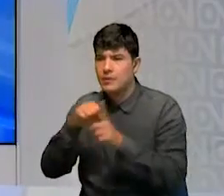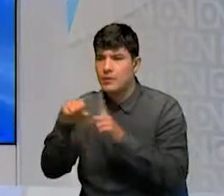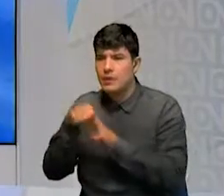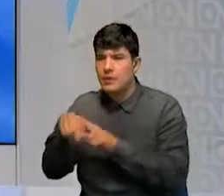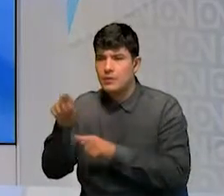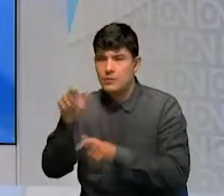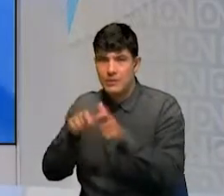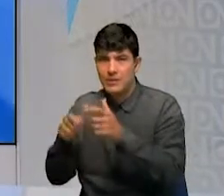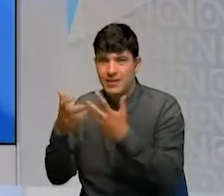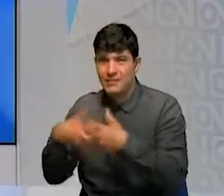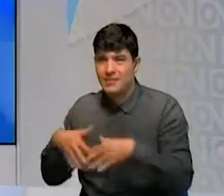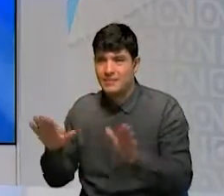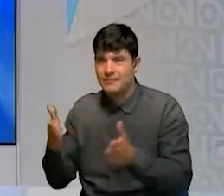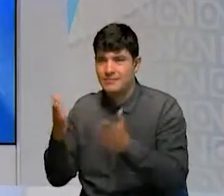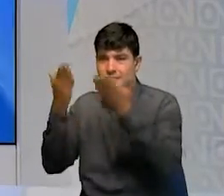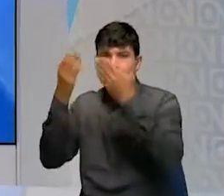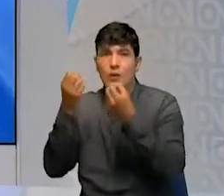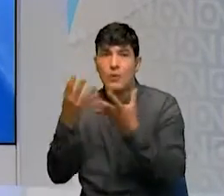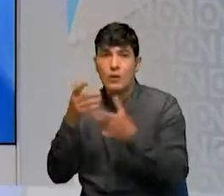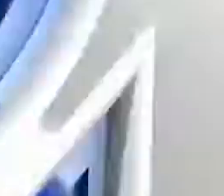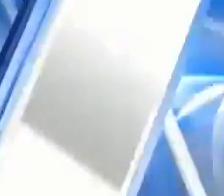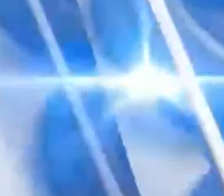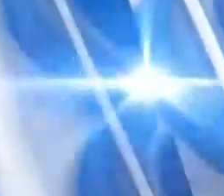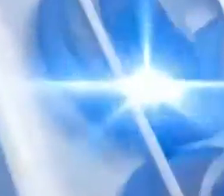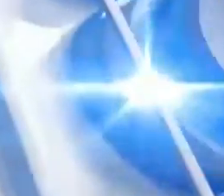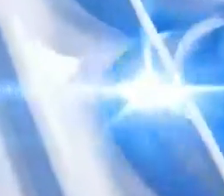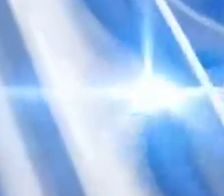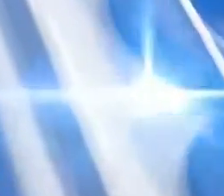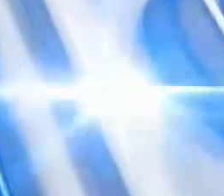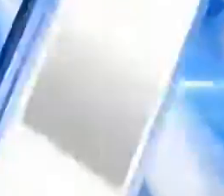Danilo Coronel, ¿cuántos beneficiados? Muy buenas tardes.